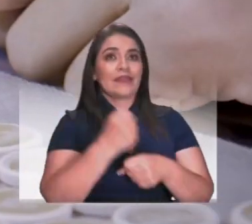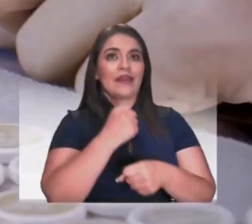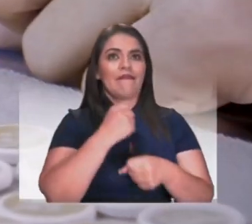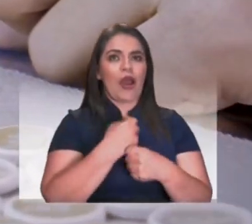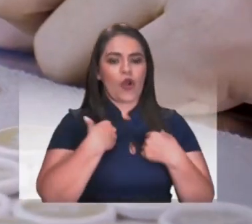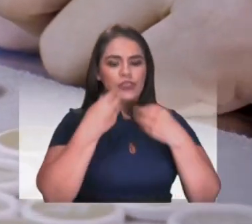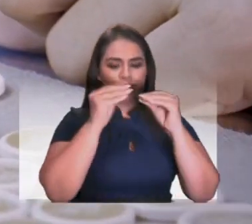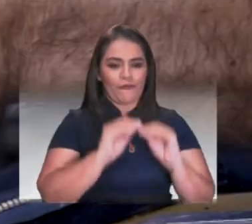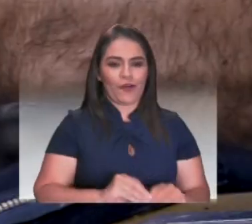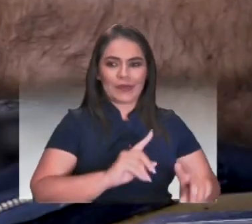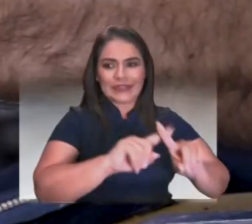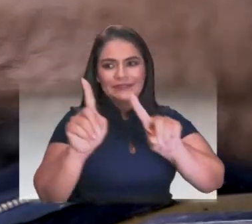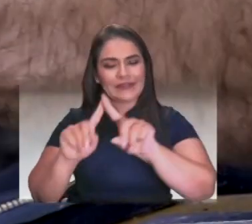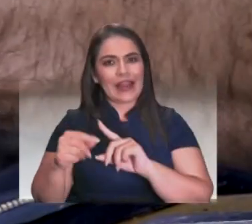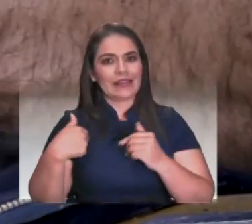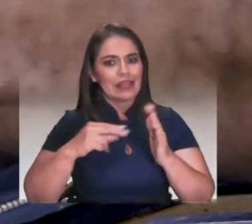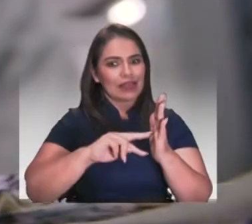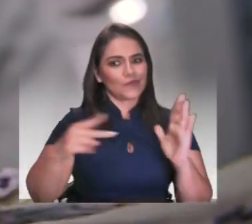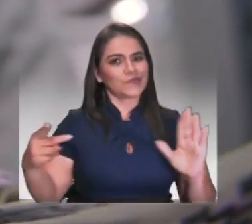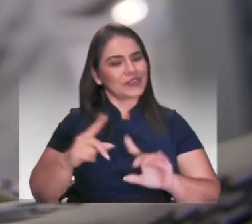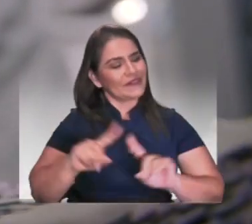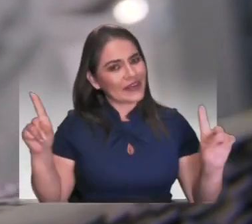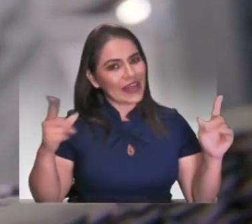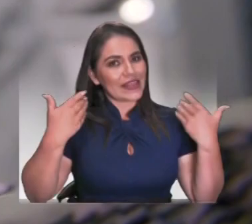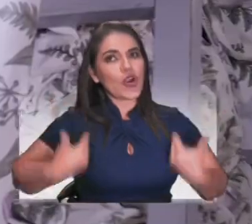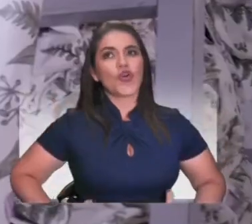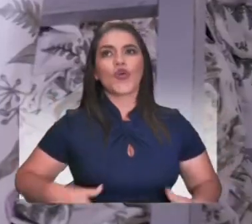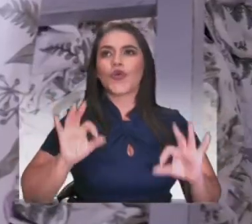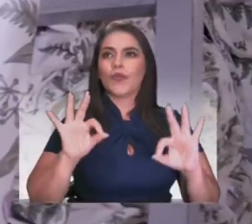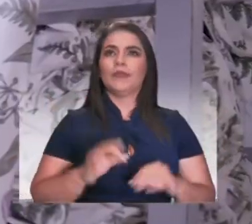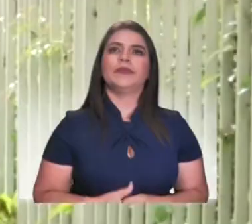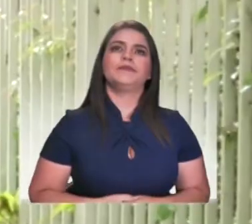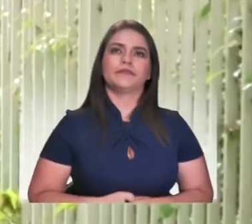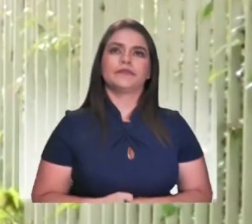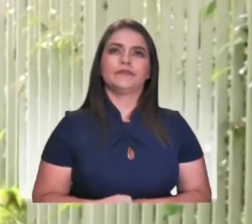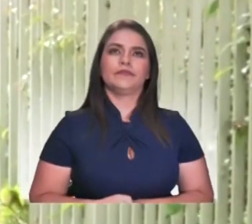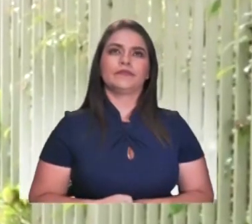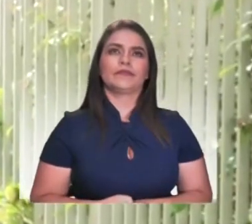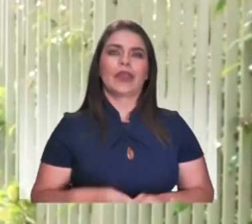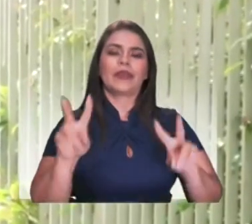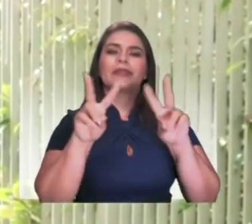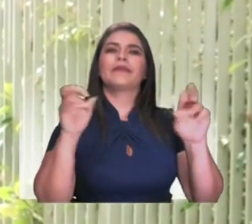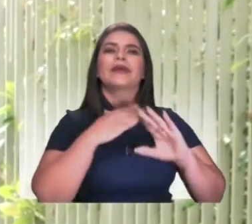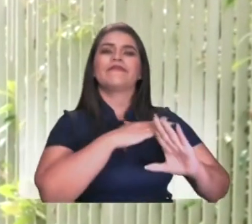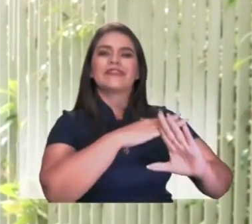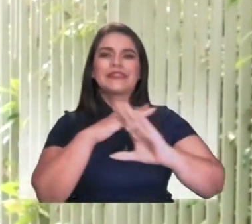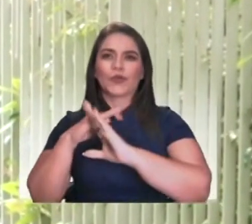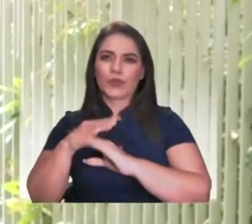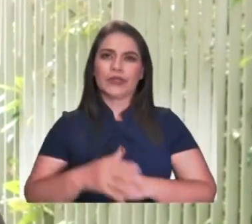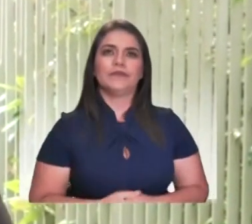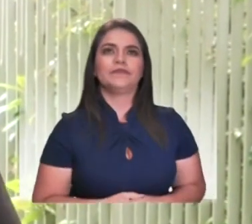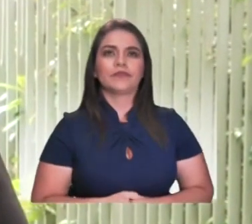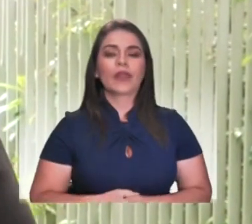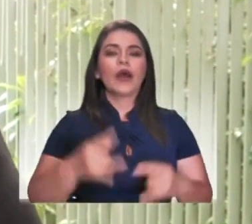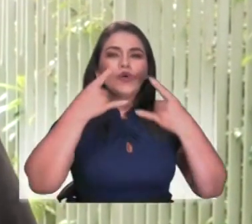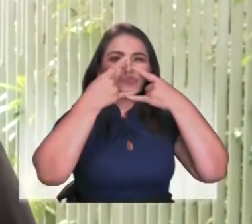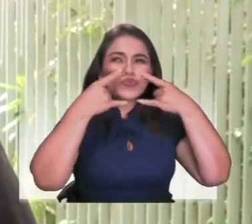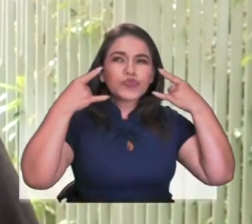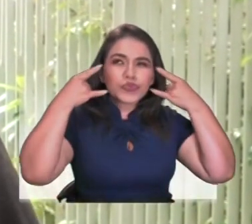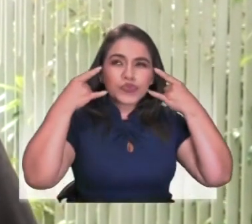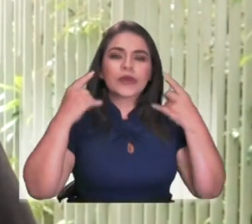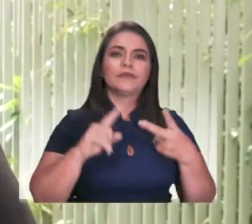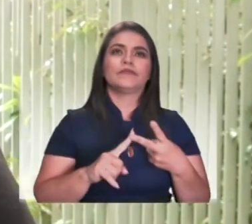características técnicas y tecnológicas muy específicas a la categoría de bioseguridad todo lo que tiene que ver con tapabocas